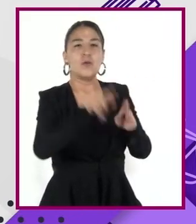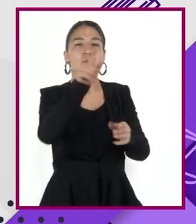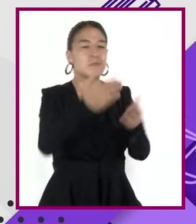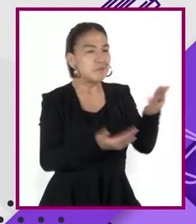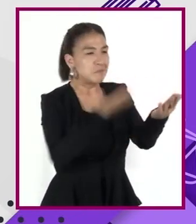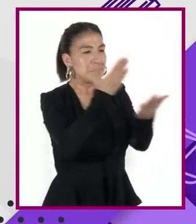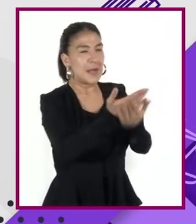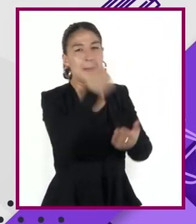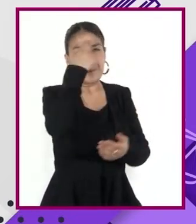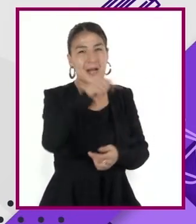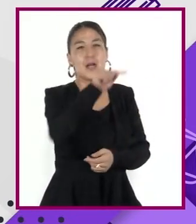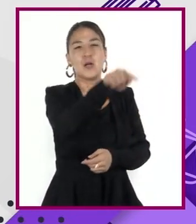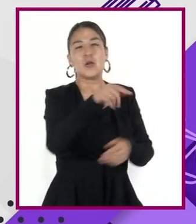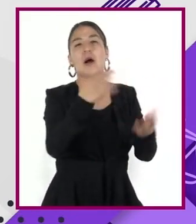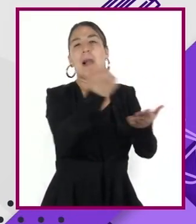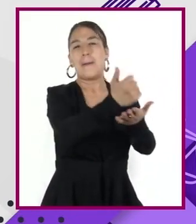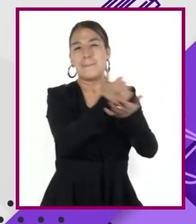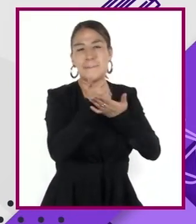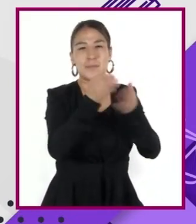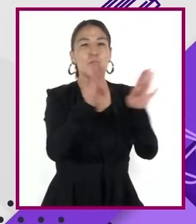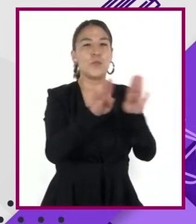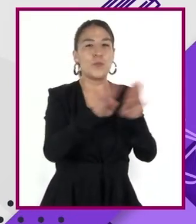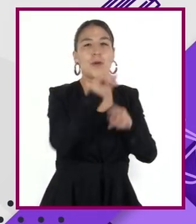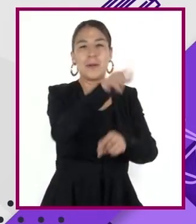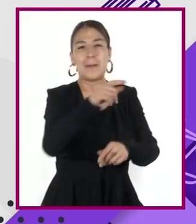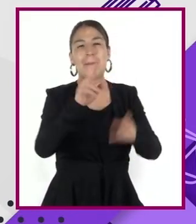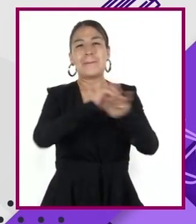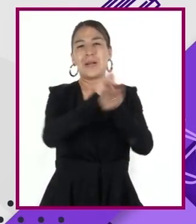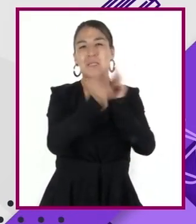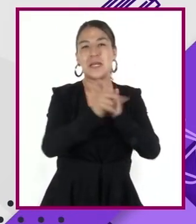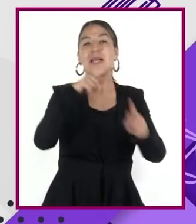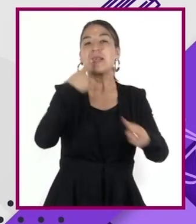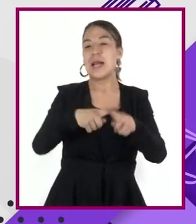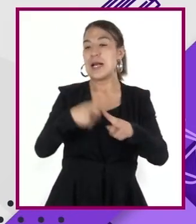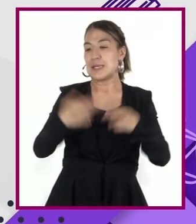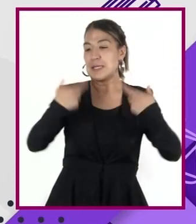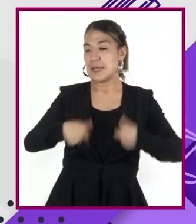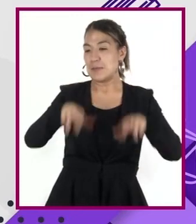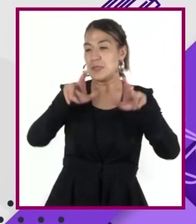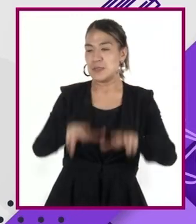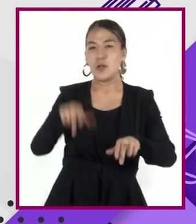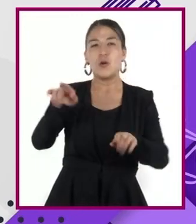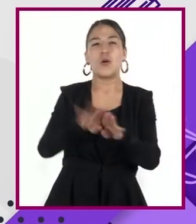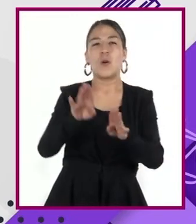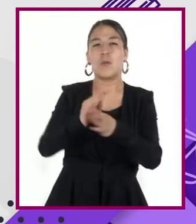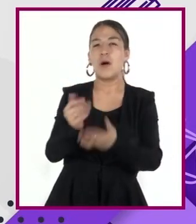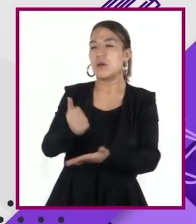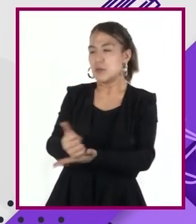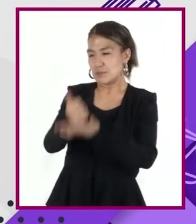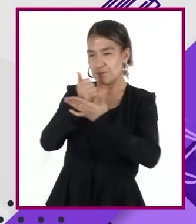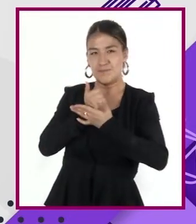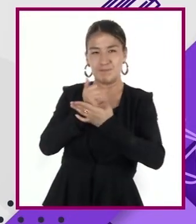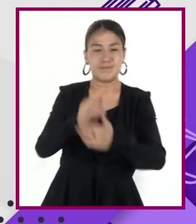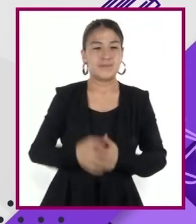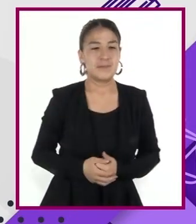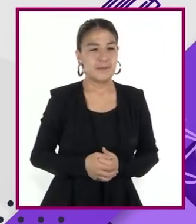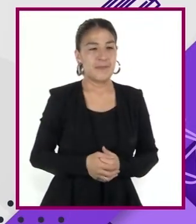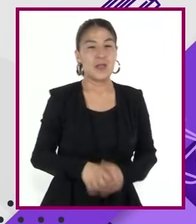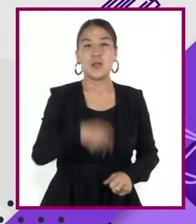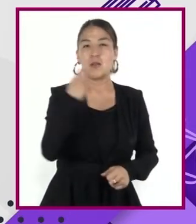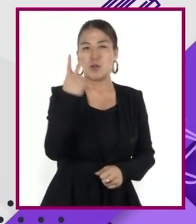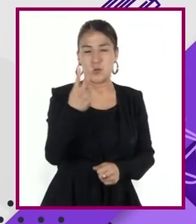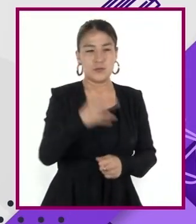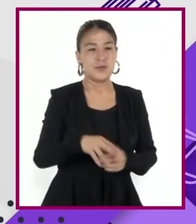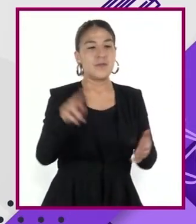de tus vecinas y vecinos para solicitar a tus representantes servicios básicos. 2. Firmar un acuerdo